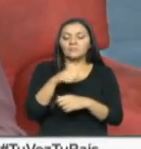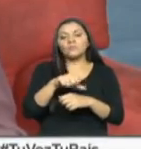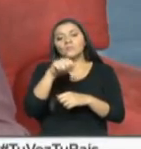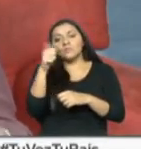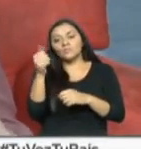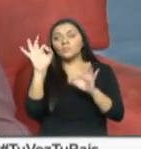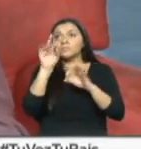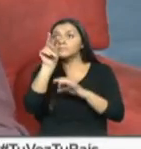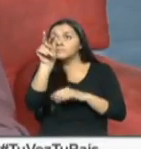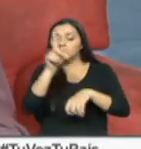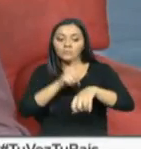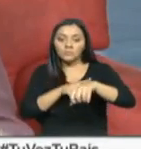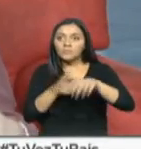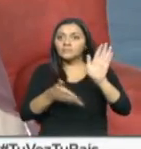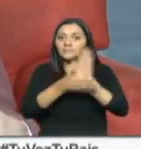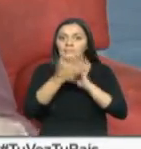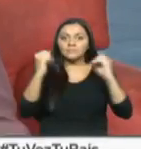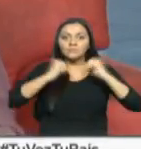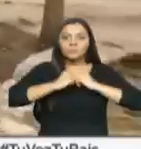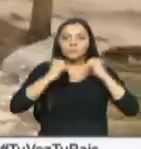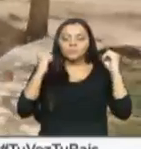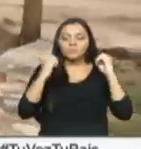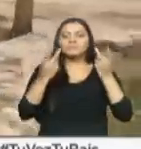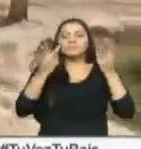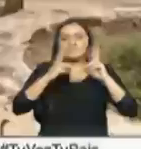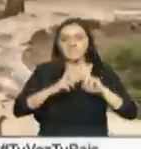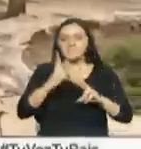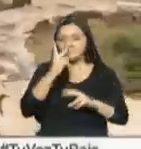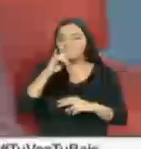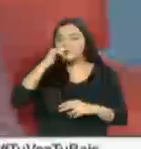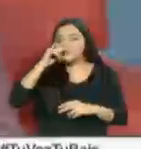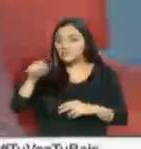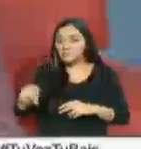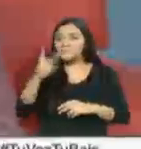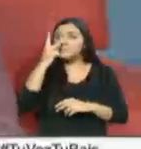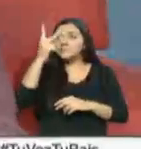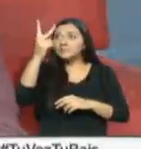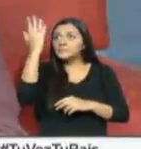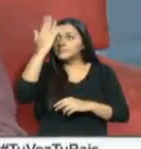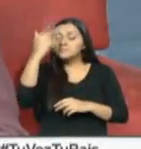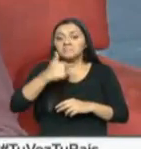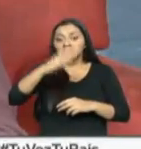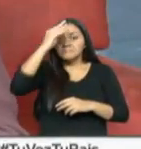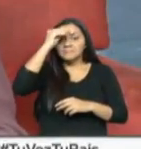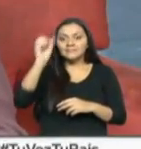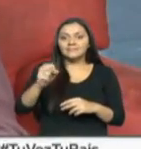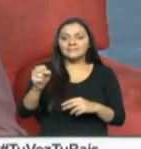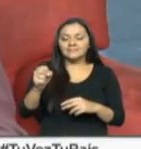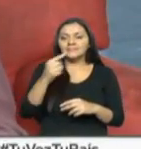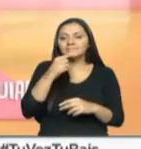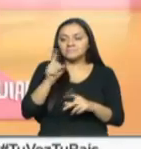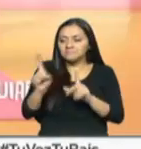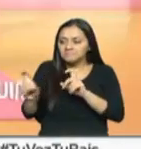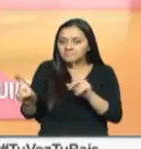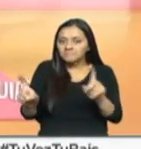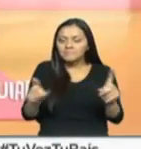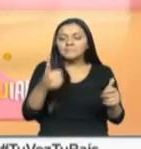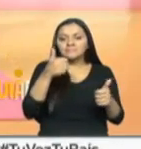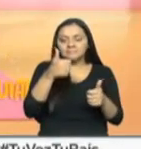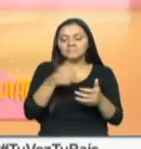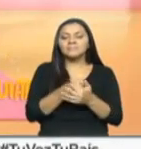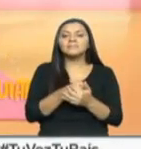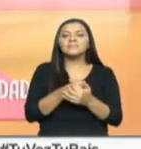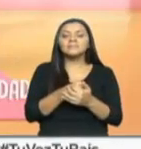65% de los niños también han declarado que algún consejo que el programa les dio lo han aplicado ya en su vida diaria. Unidos por